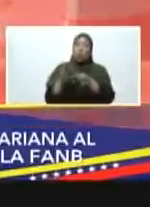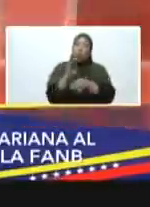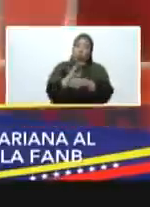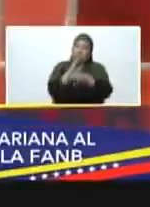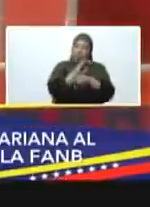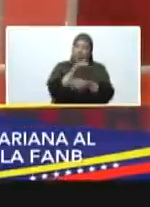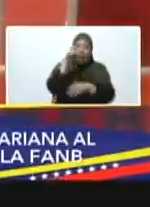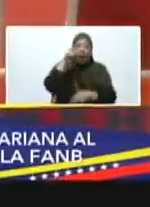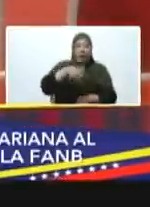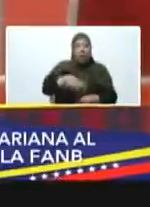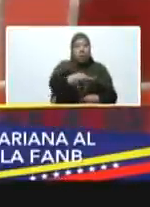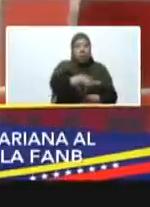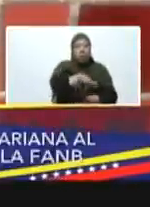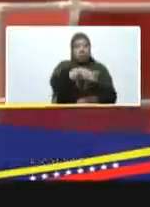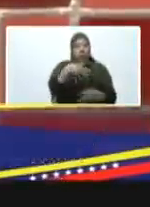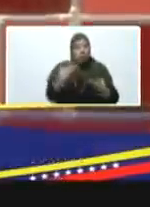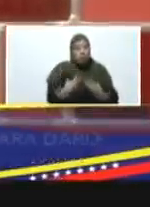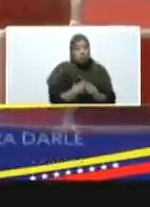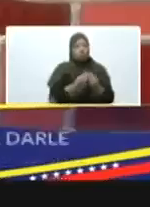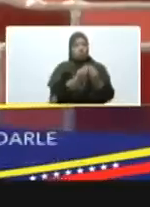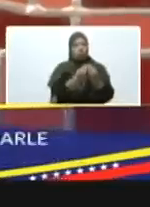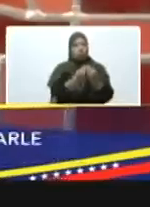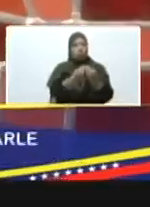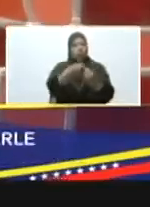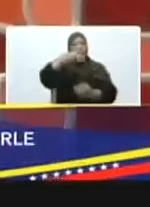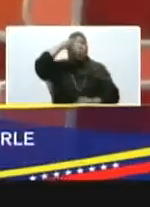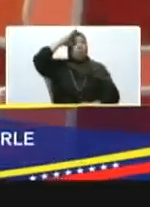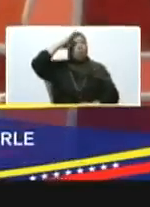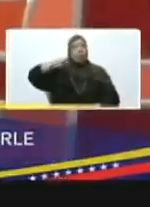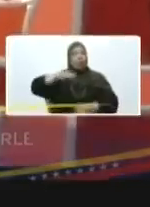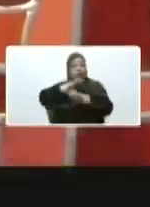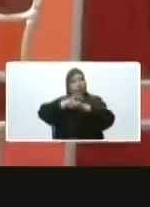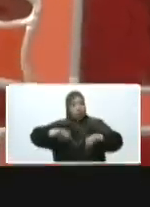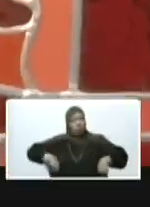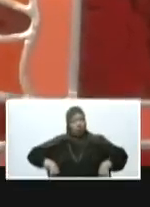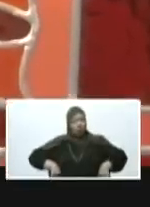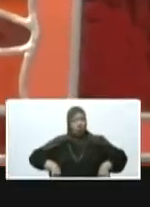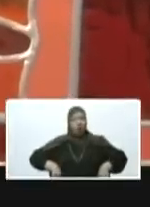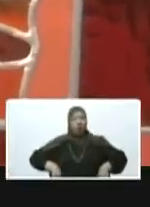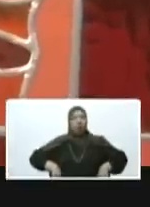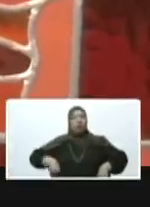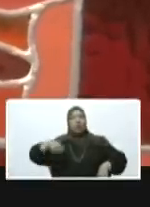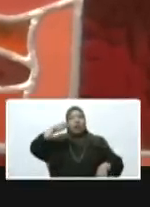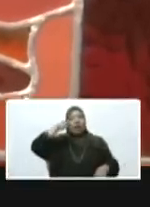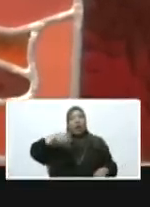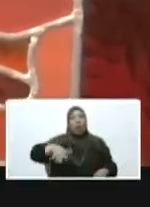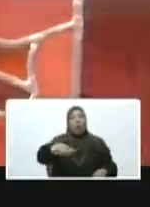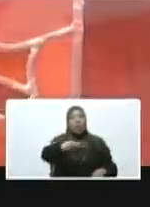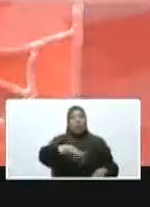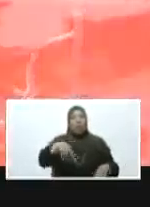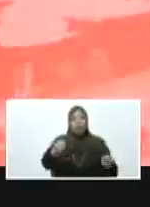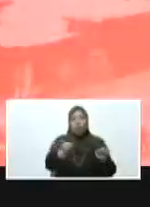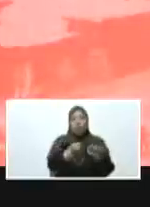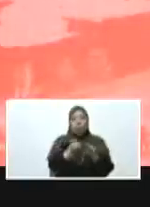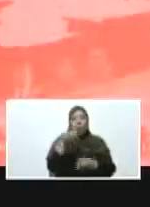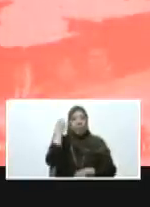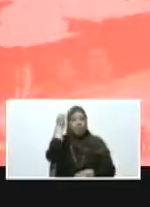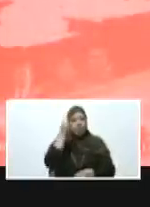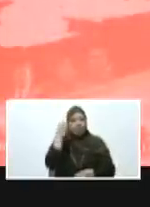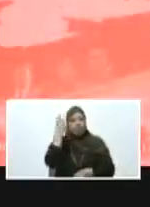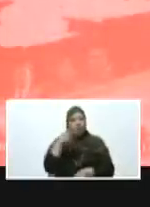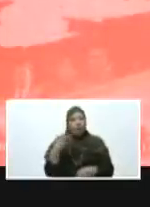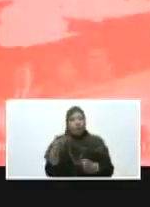al pueblo, porque la Guardia Nacional Bolivariana es pueblo uniformado y en armas, y tiene